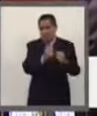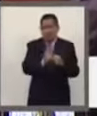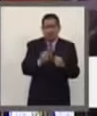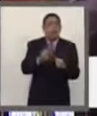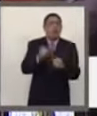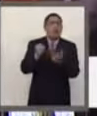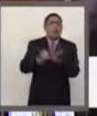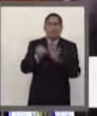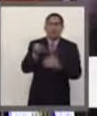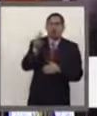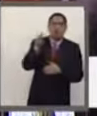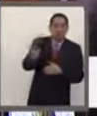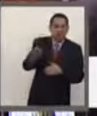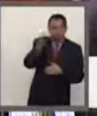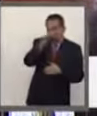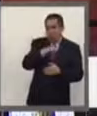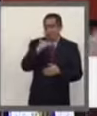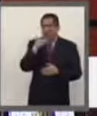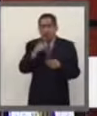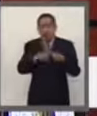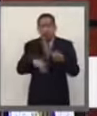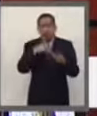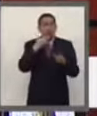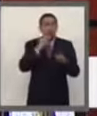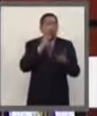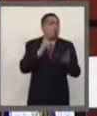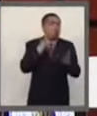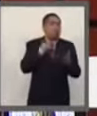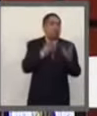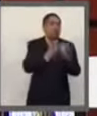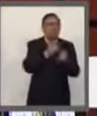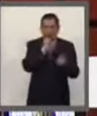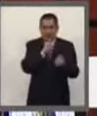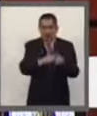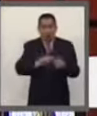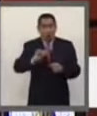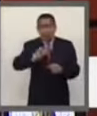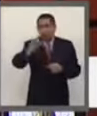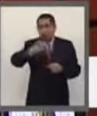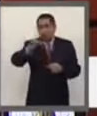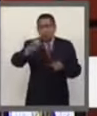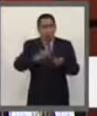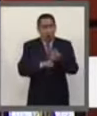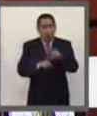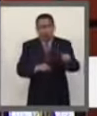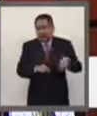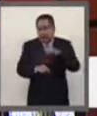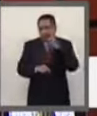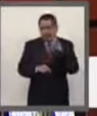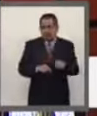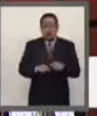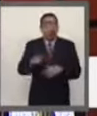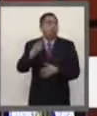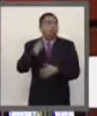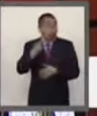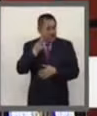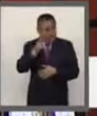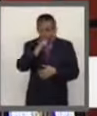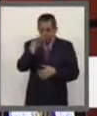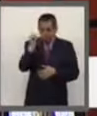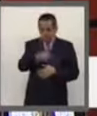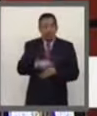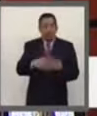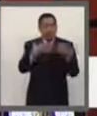defraudación fiscal, de corrupción política, de involucramiento de funcionarios públicos, de políticos y